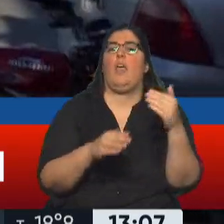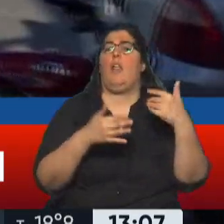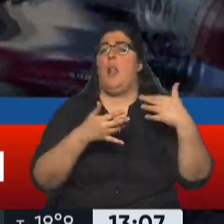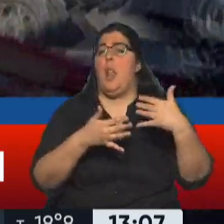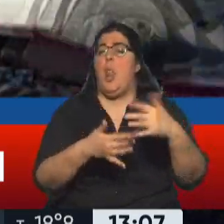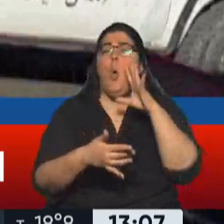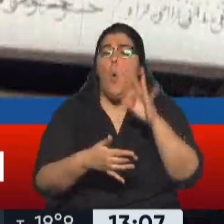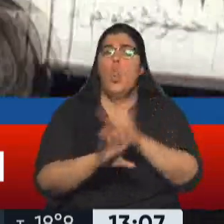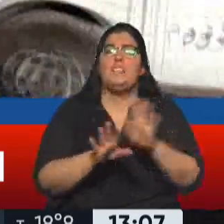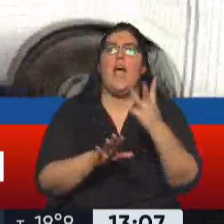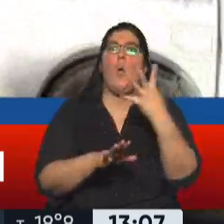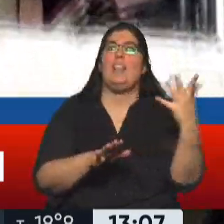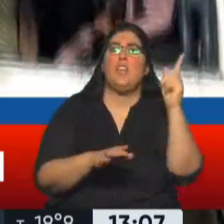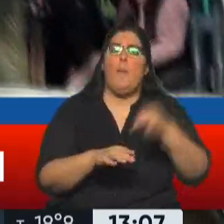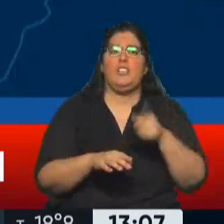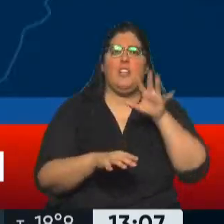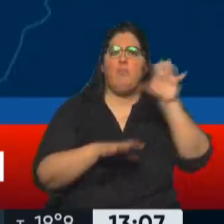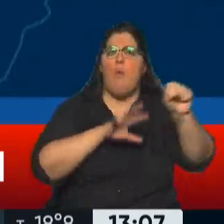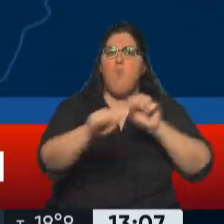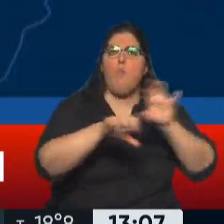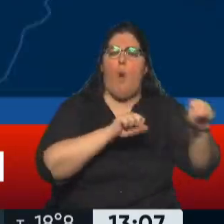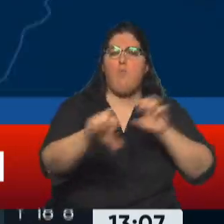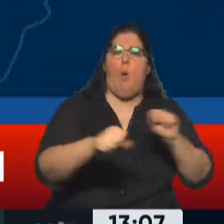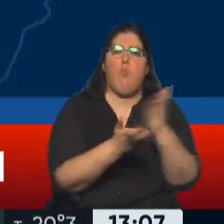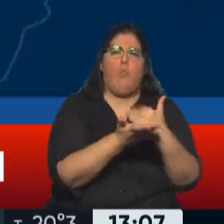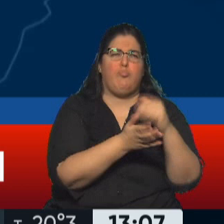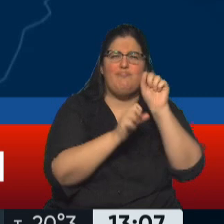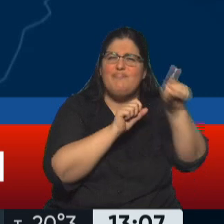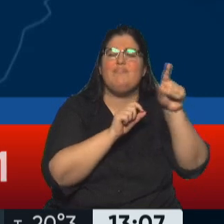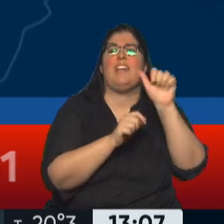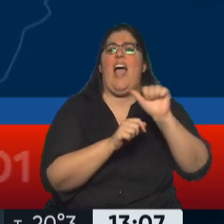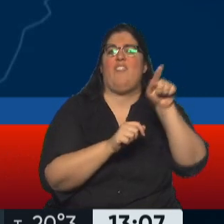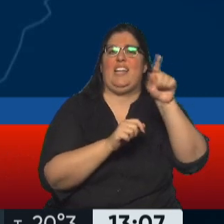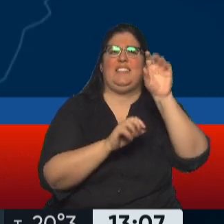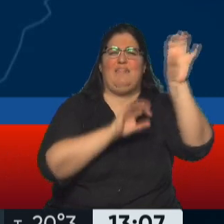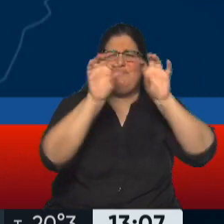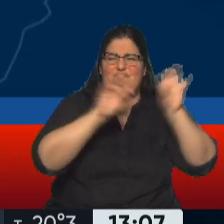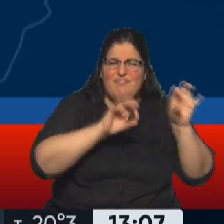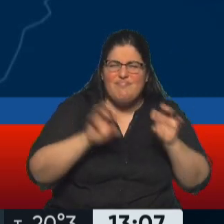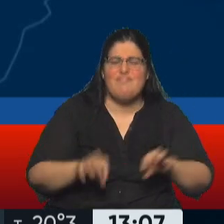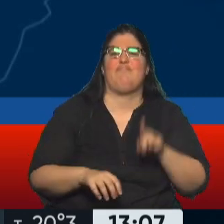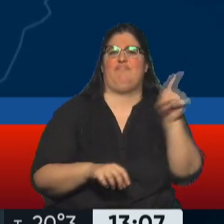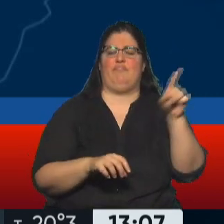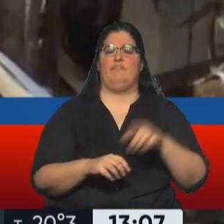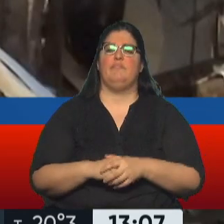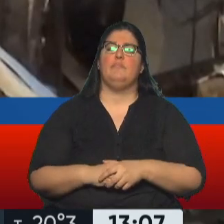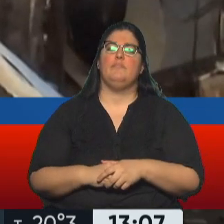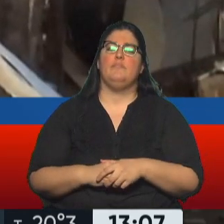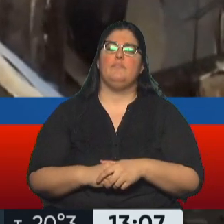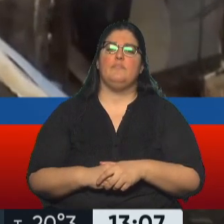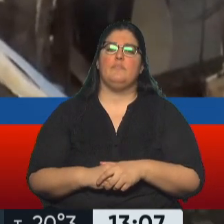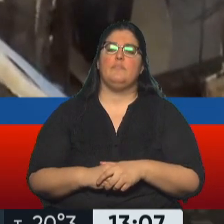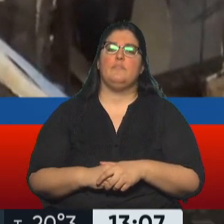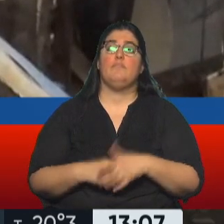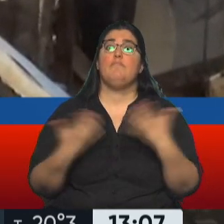del 45% de los 400 distritos en los que se dividen las numerosas provincias de Afganistán.